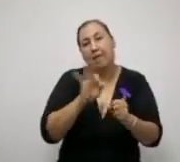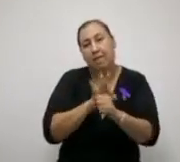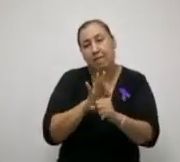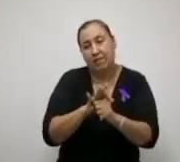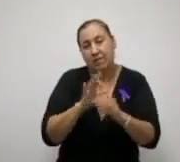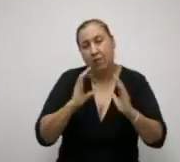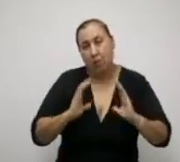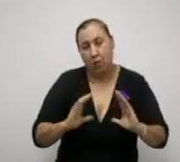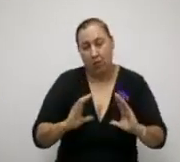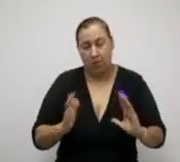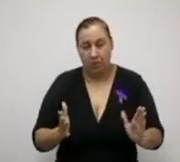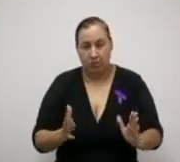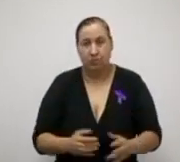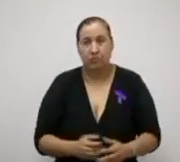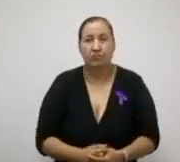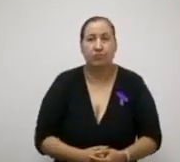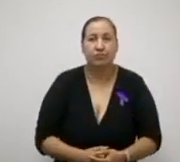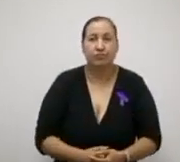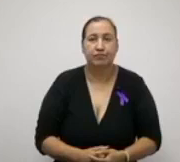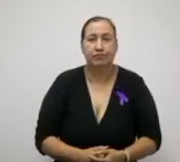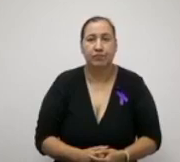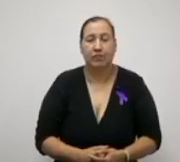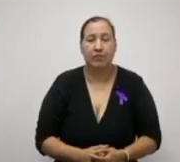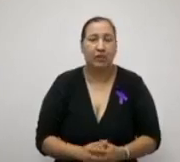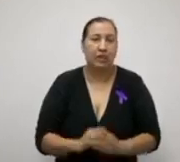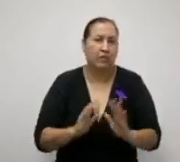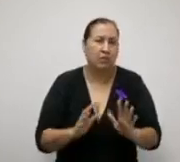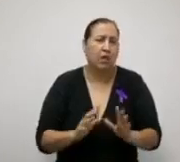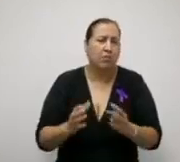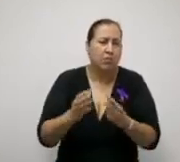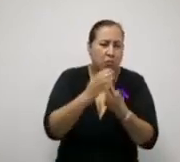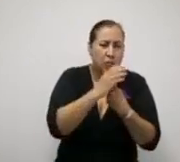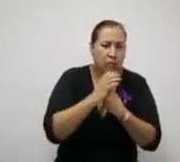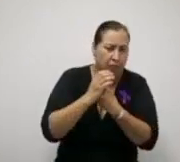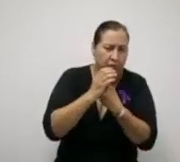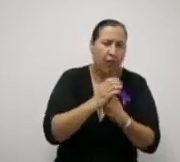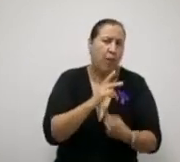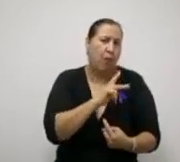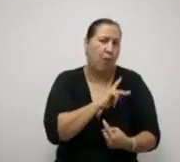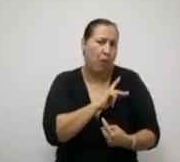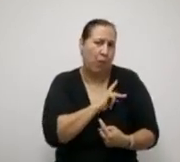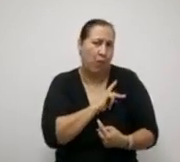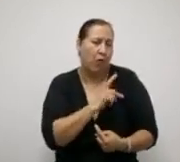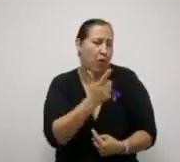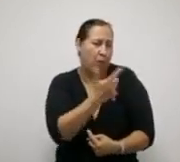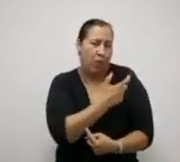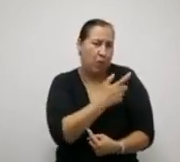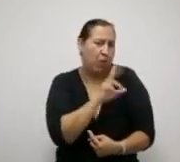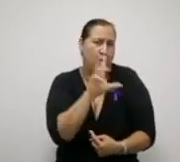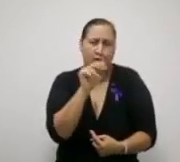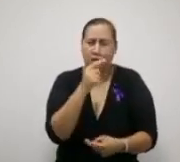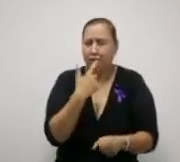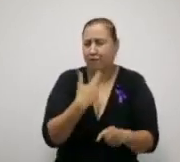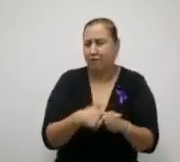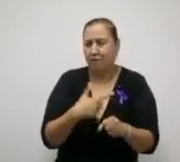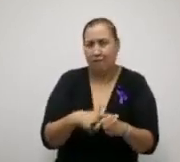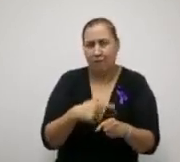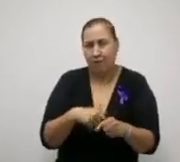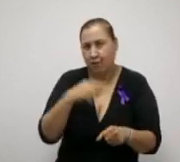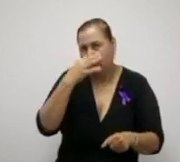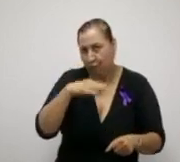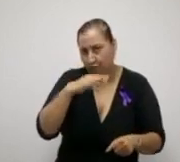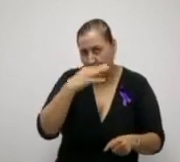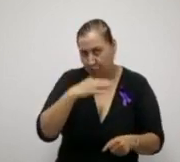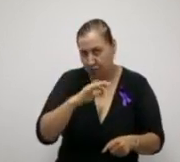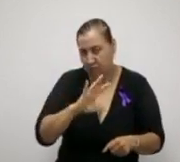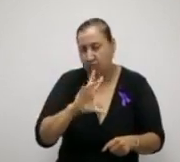identificado de manera salvaje. Y así nos brindan la protección. Entonces, no, la vacuna de la influenza no nos puede ocasionar una enfermedad como